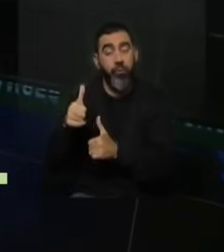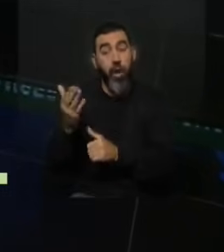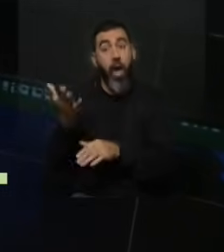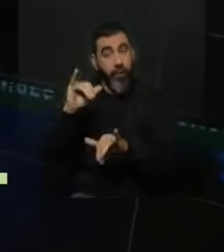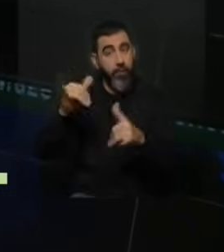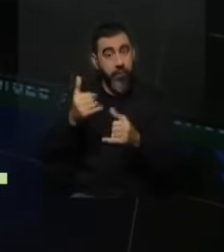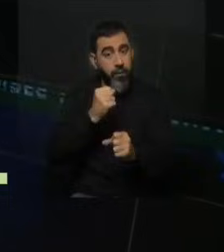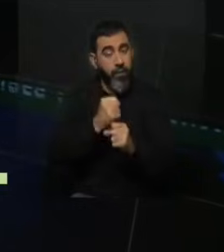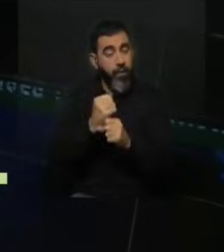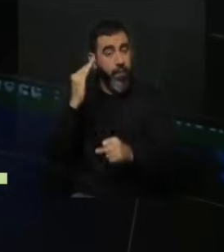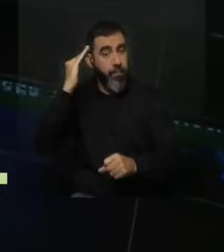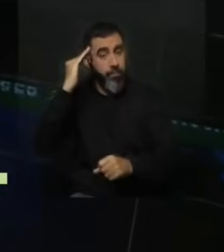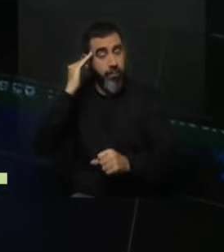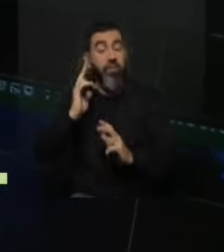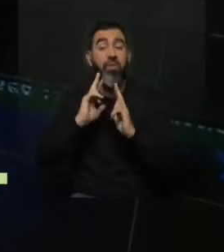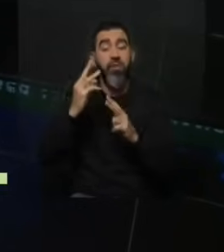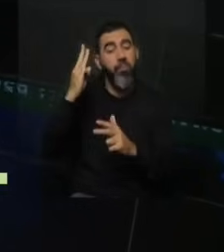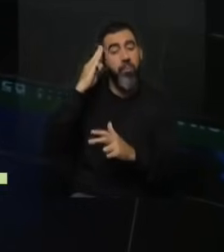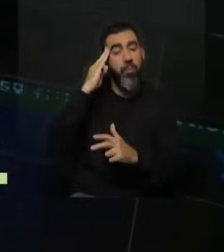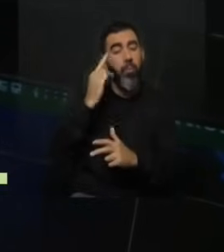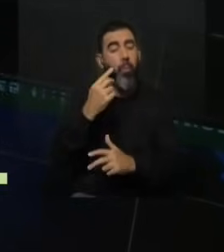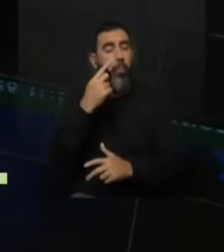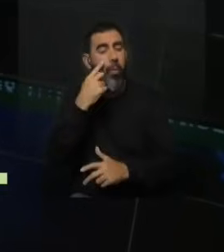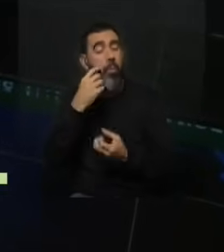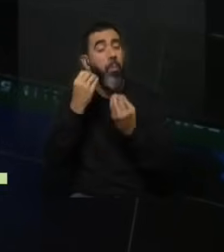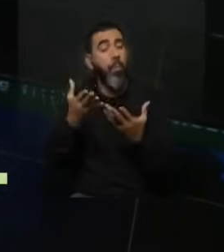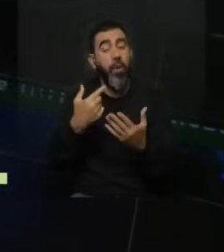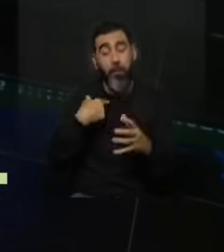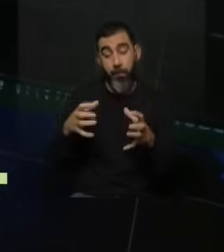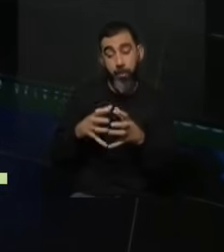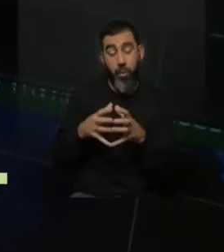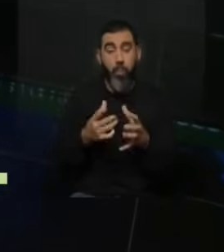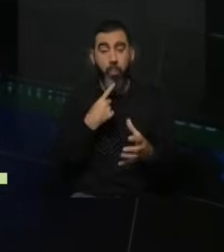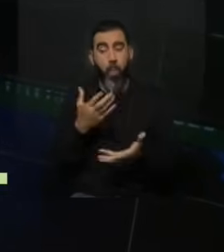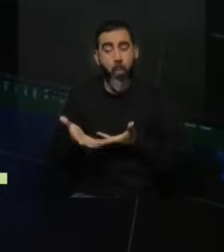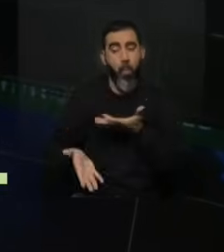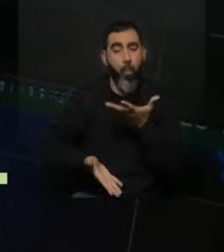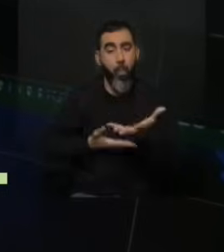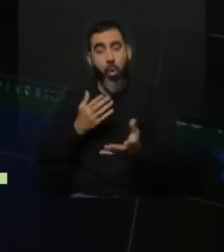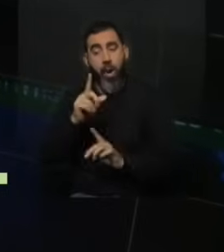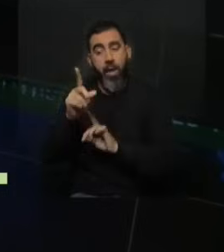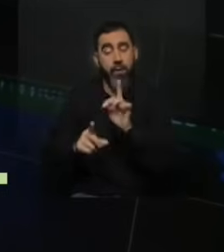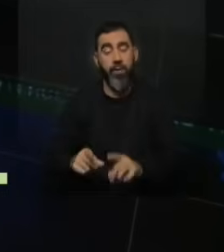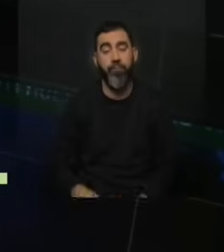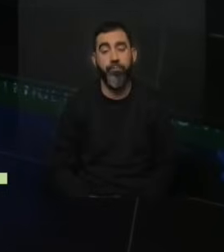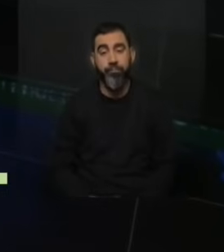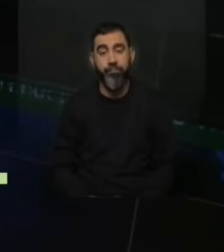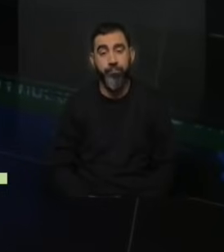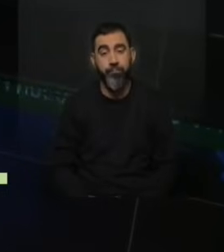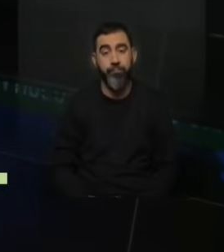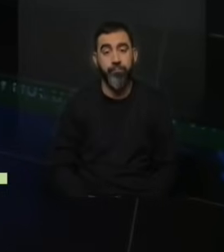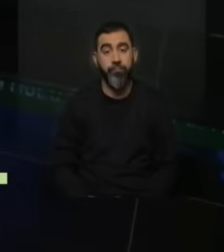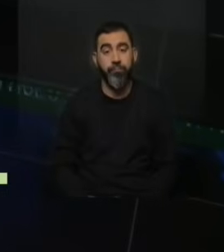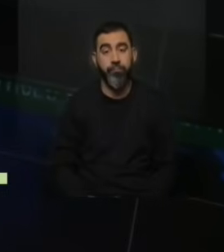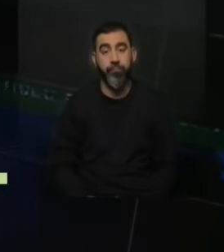eh según manini la polémica generado por sus dichos se debe a que su partido molesta a algunos sectores en otro orden les